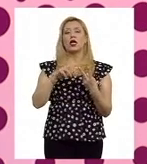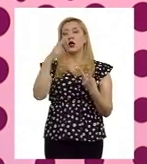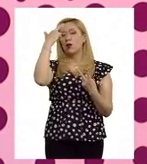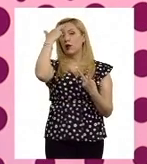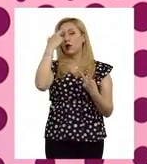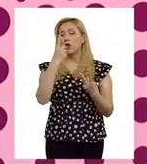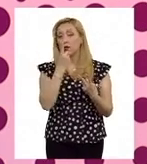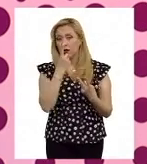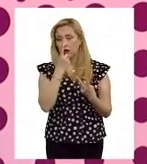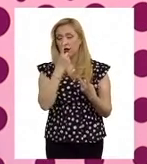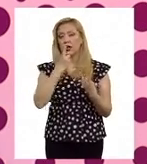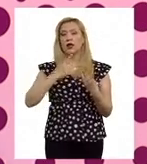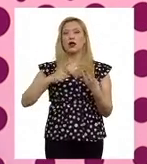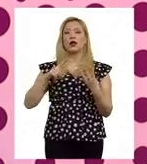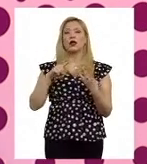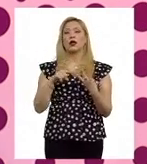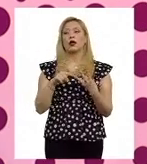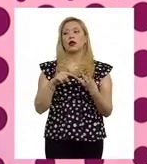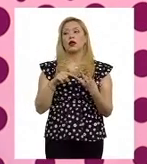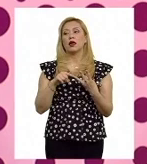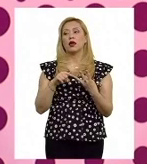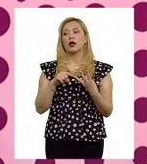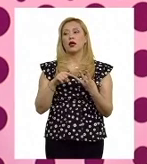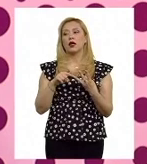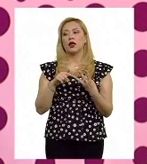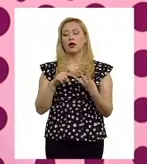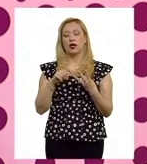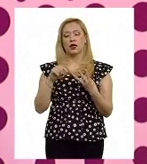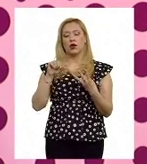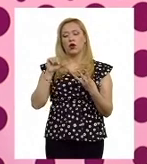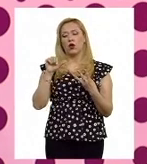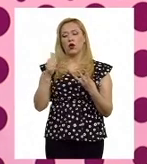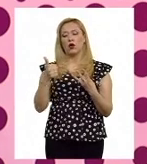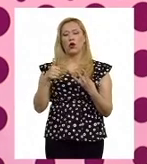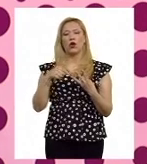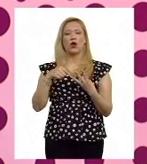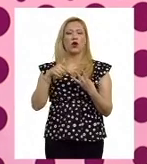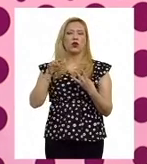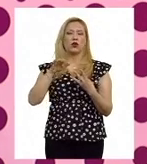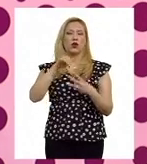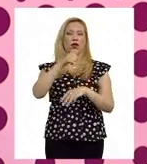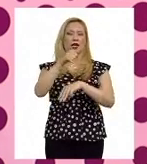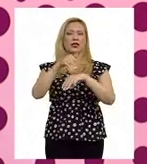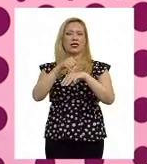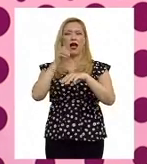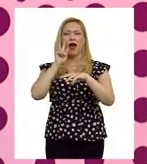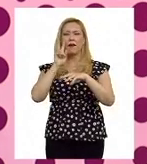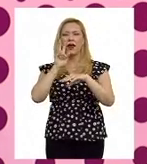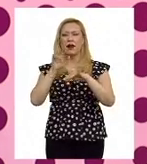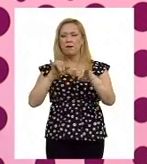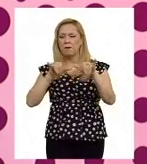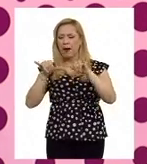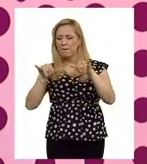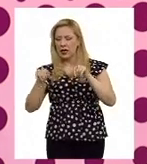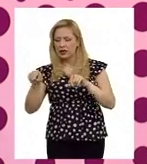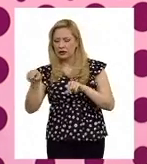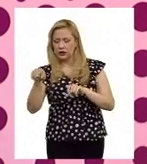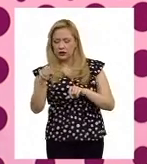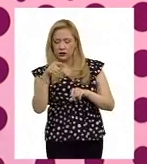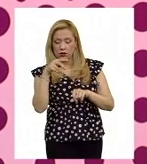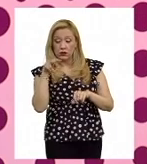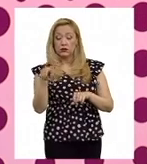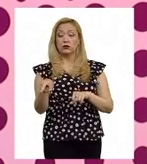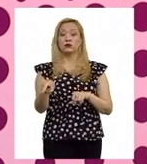país, y digamos, traslapando esa información con los mapas de riesgo, lo que me